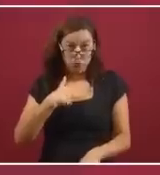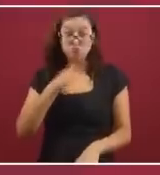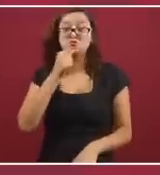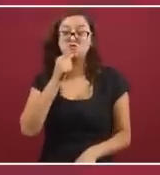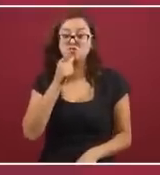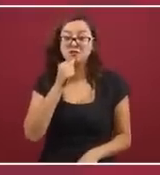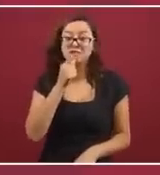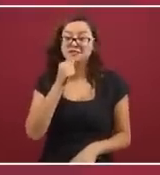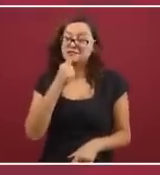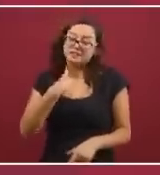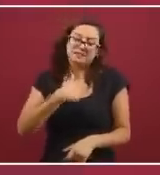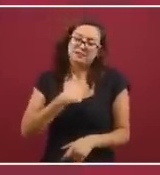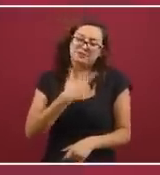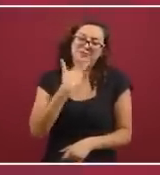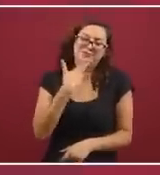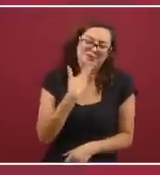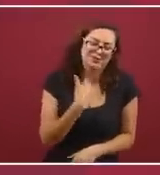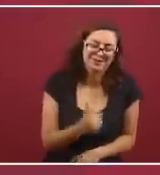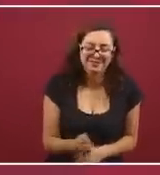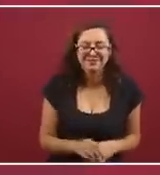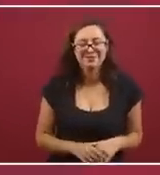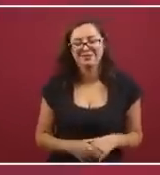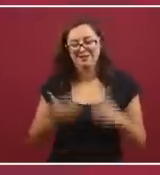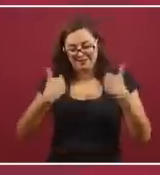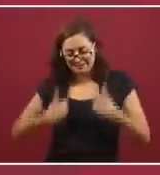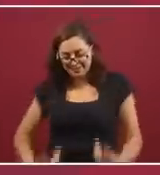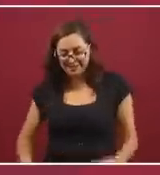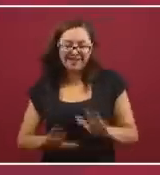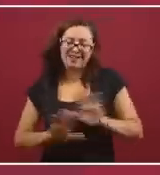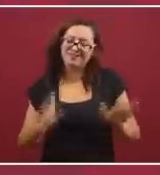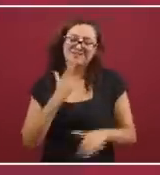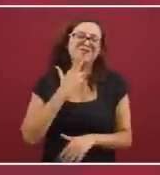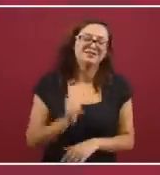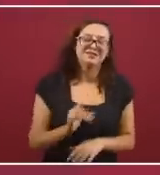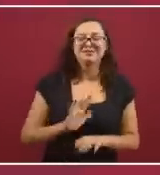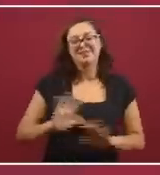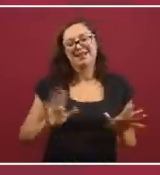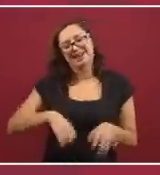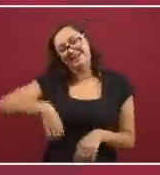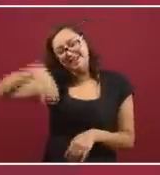funcionaría porque este la edad no